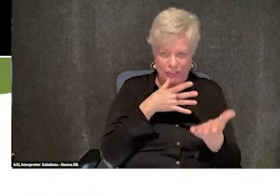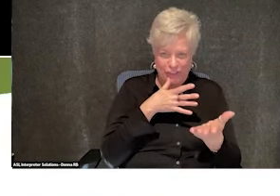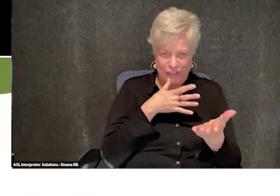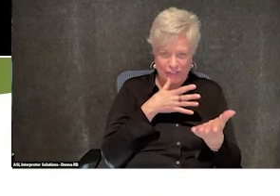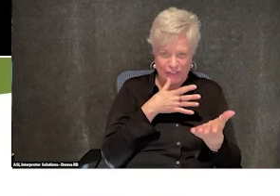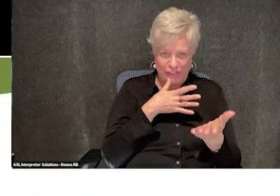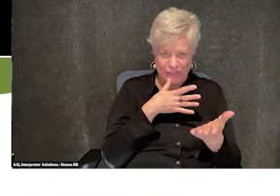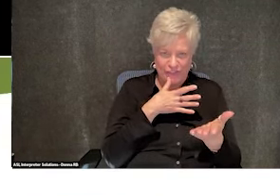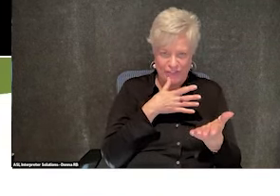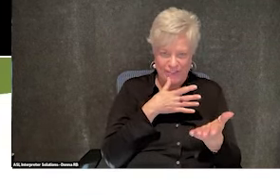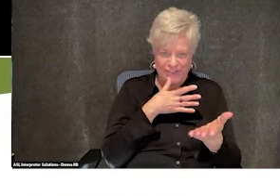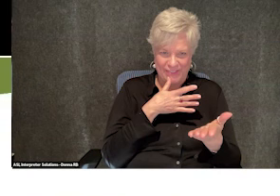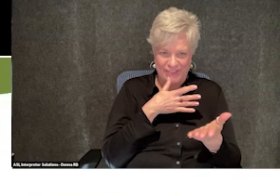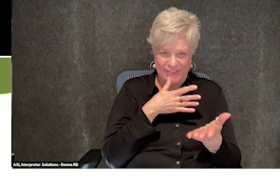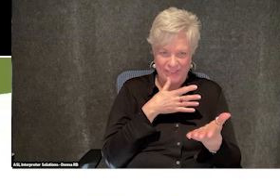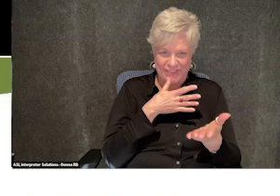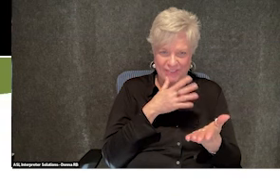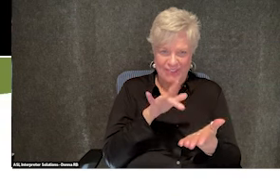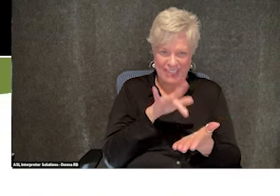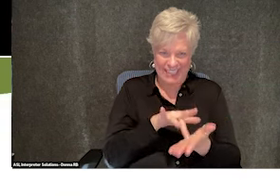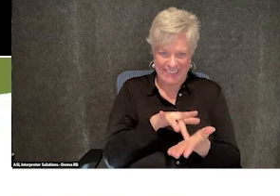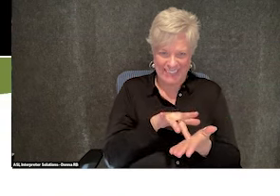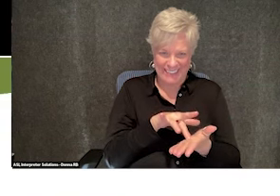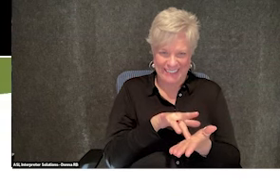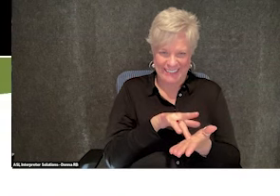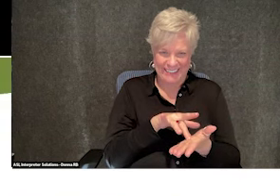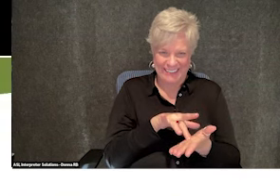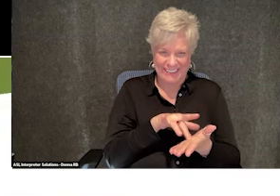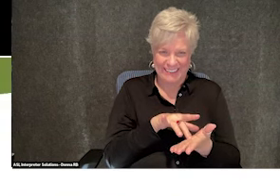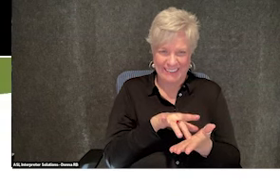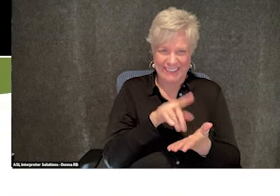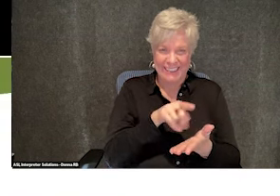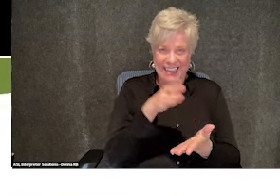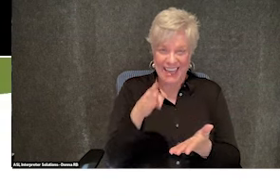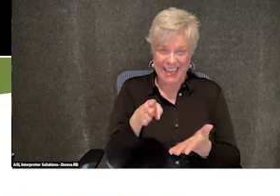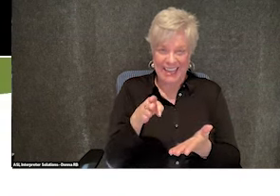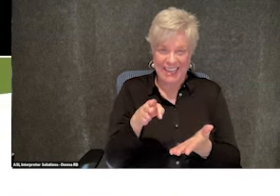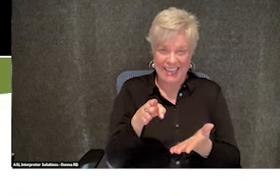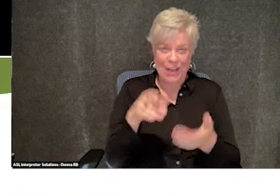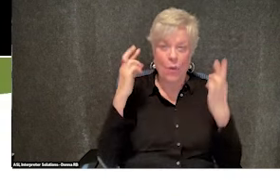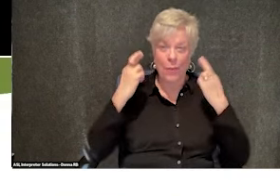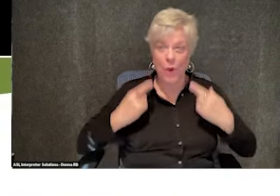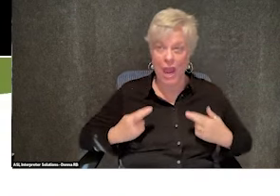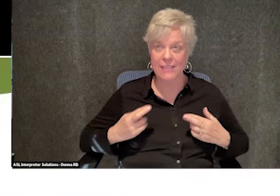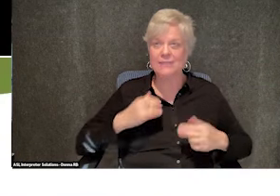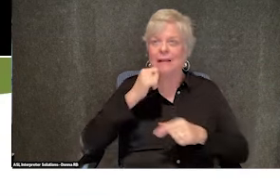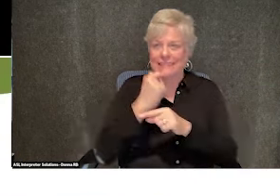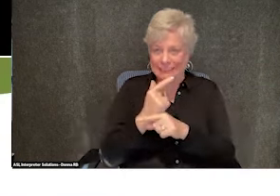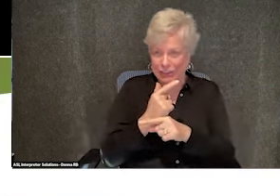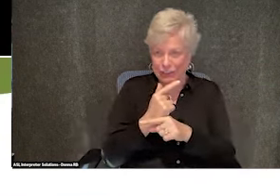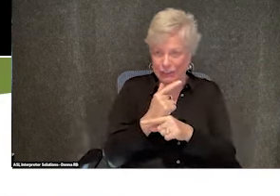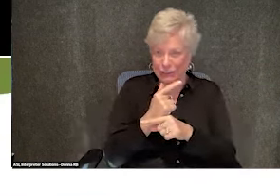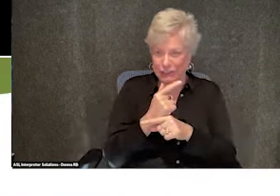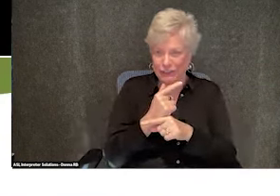Y creo hay el otro tío, Jeff, está en el medio, el que tiene la barba.